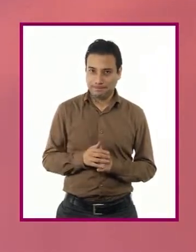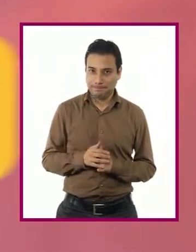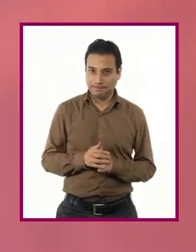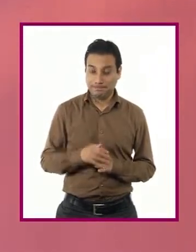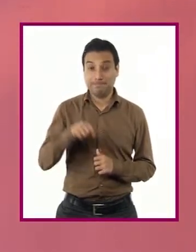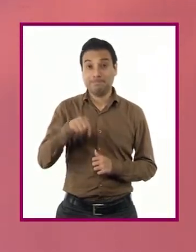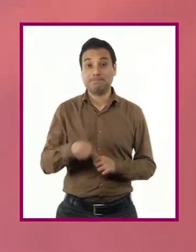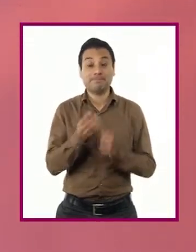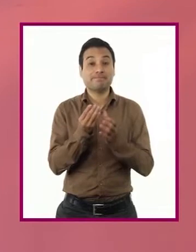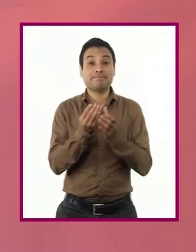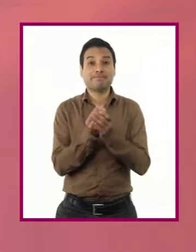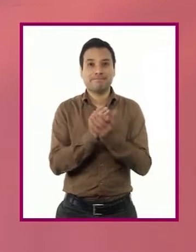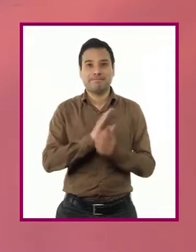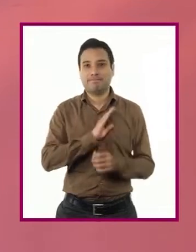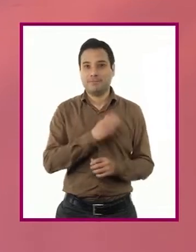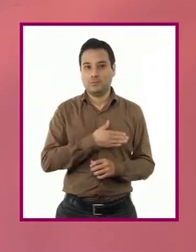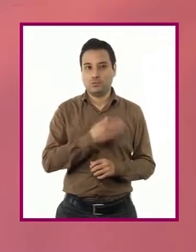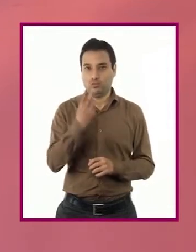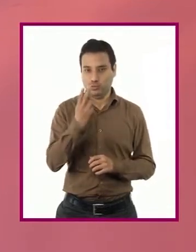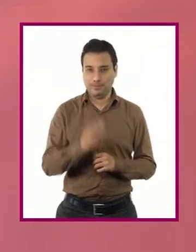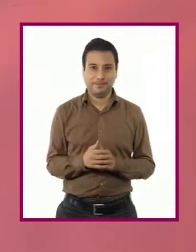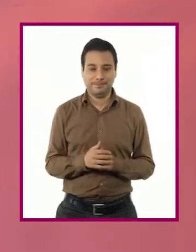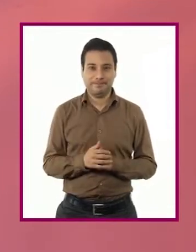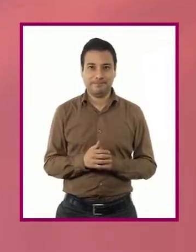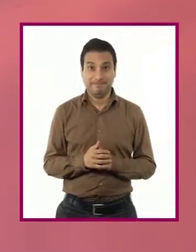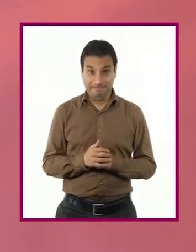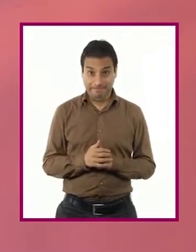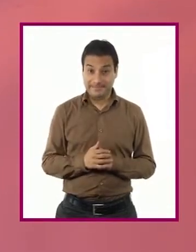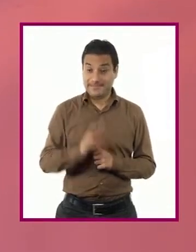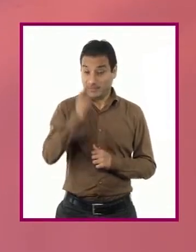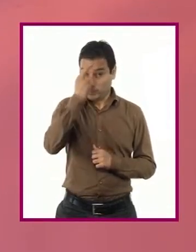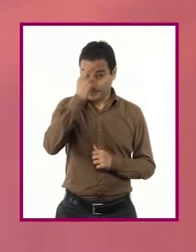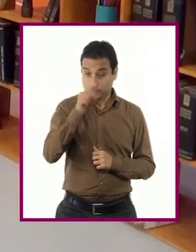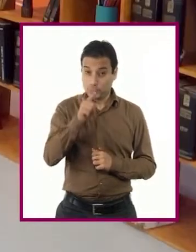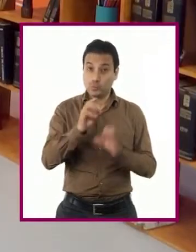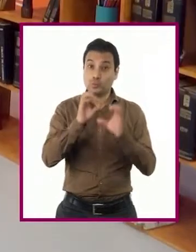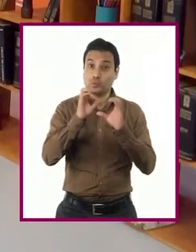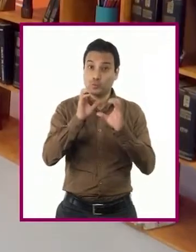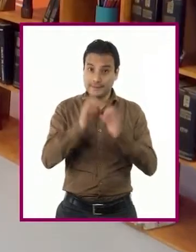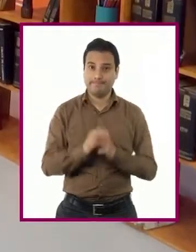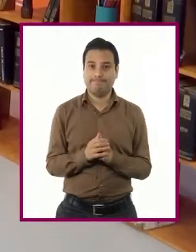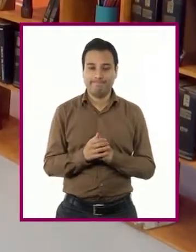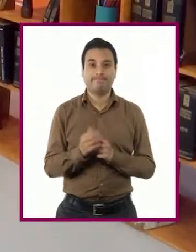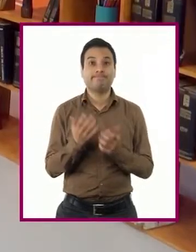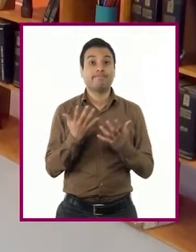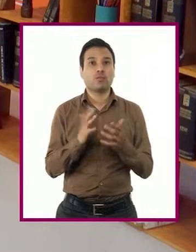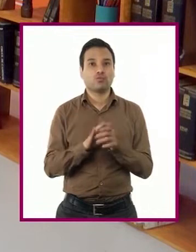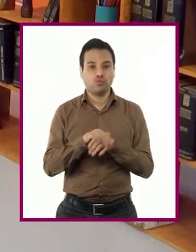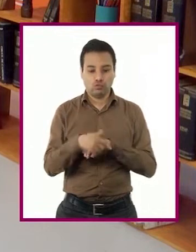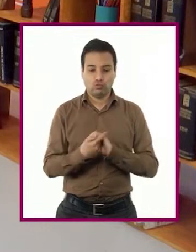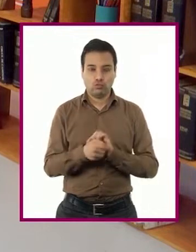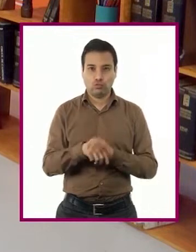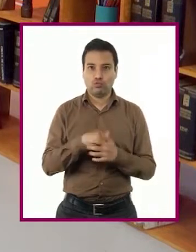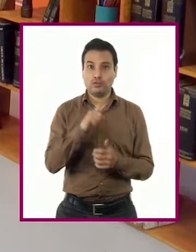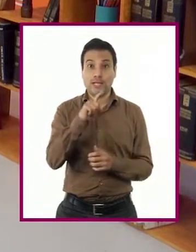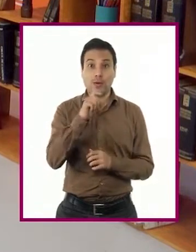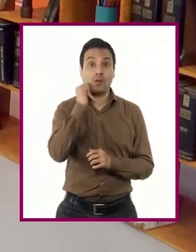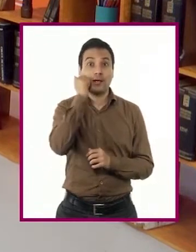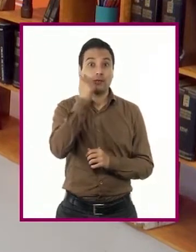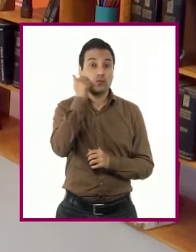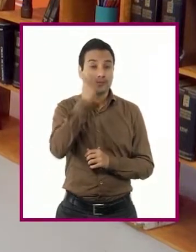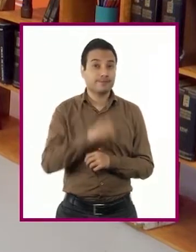secundaria. Antes de iniciar, les recuerdo que debemos seguir cuidándonos, lavando frecuentemente nuestras manos con agua y abundante jabón,